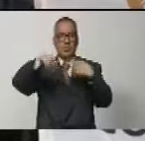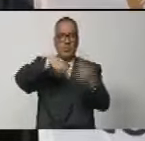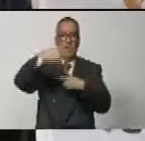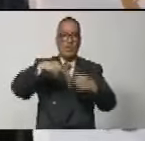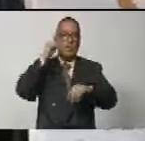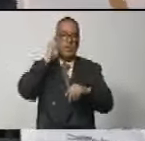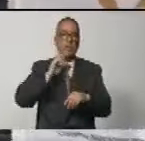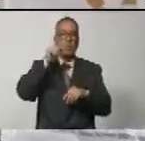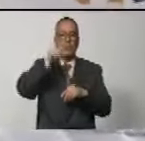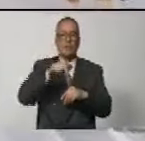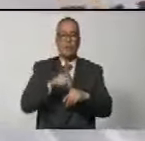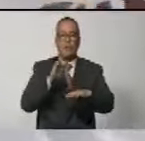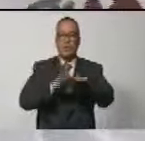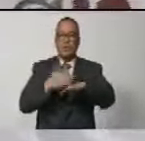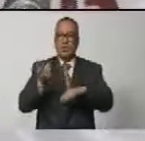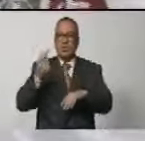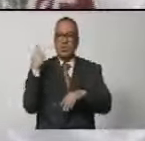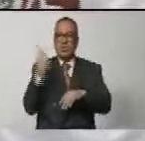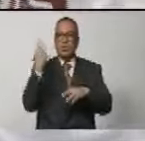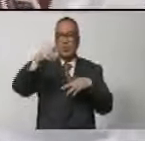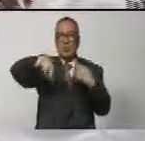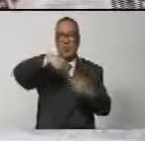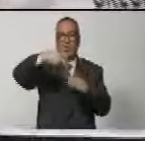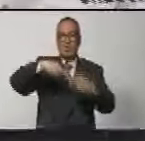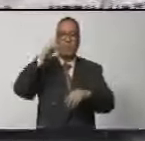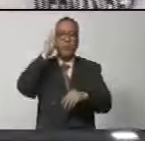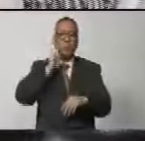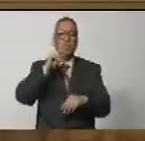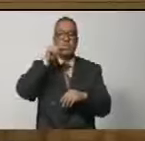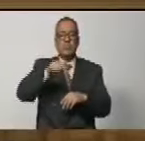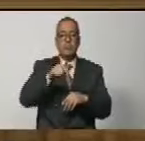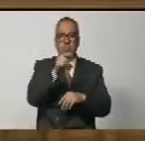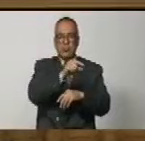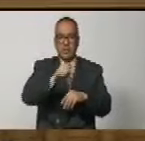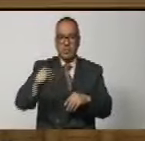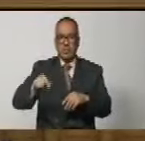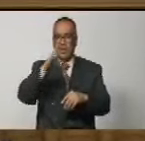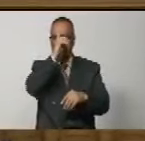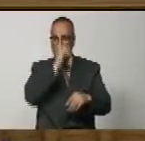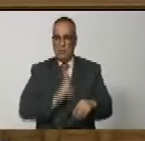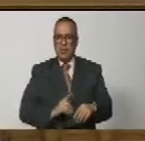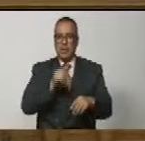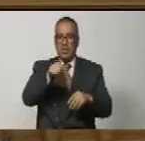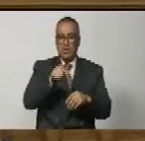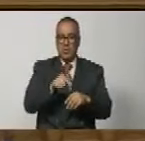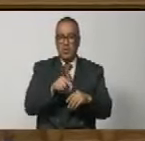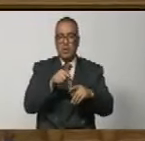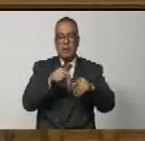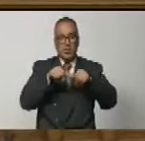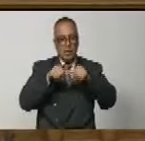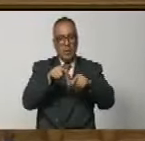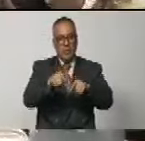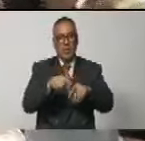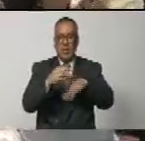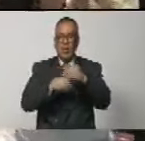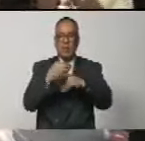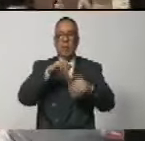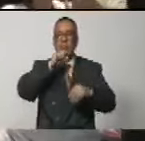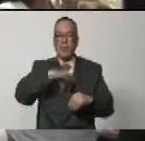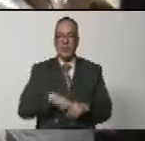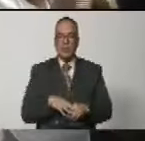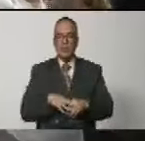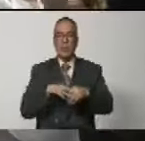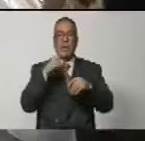Revolución Bolivariana. Porque solo en Revolución Bolivariana las personas con discapacidad estamos aquí haciendo